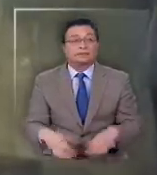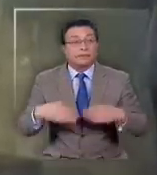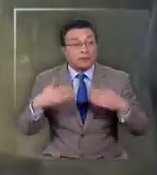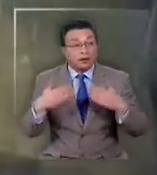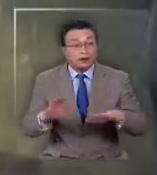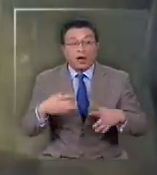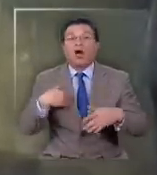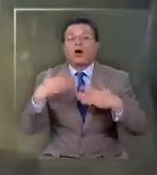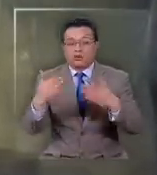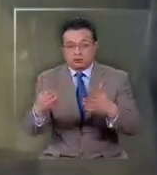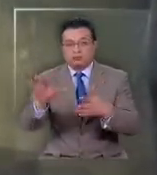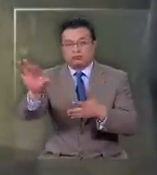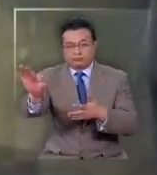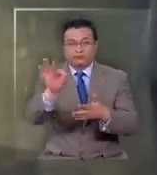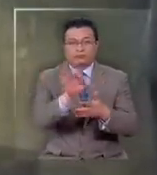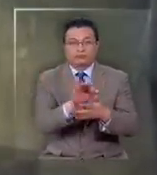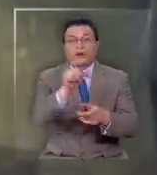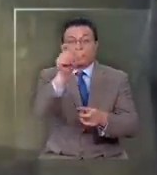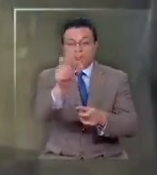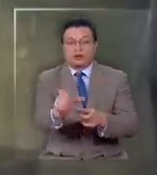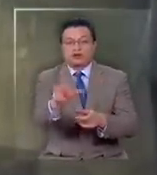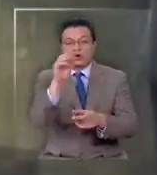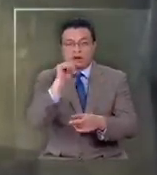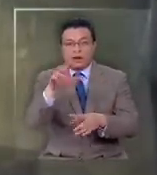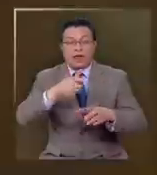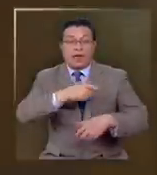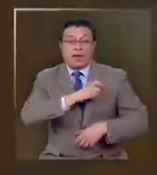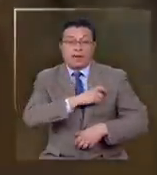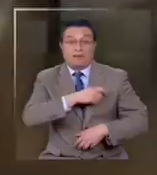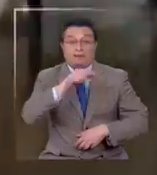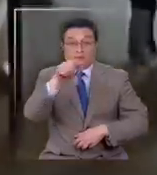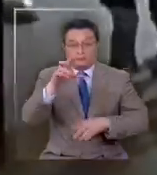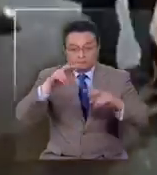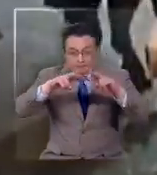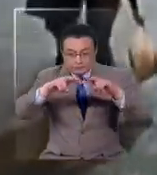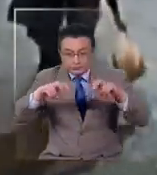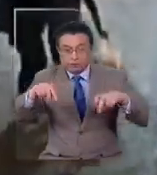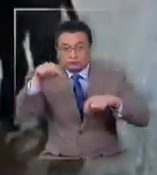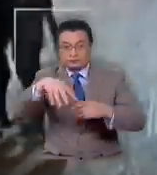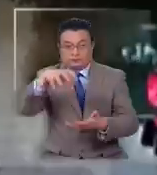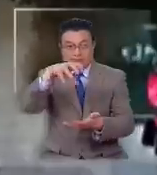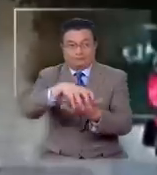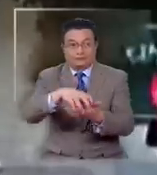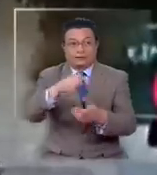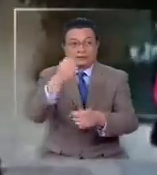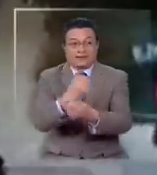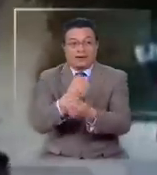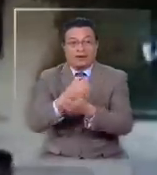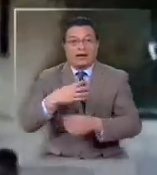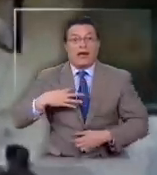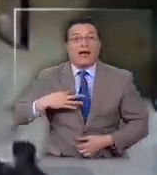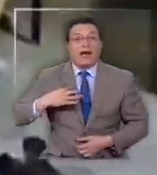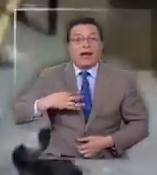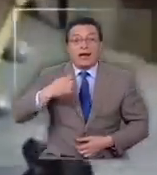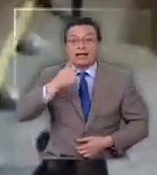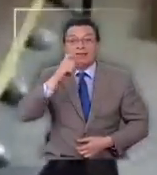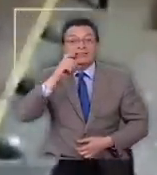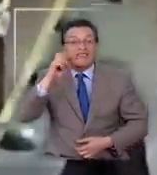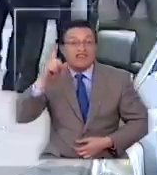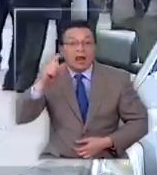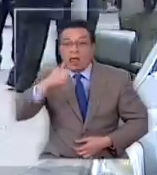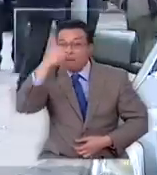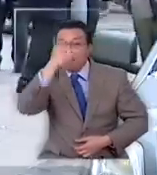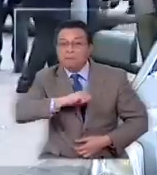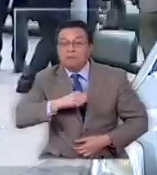dotado al personal de la sección de investigación policial de la zona metropolitana que personal que trabaja de civil en el centro de santiago